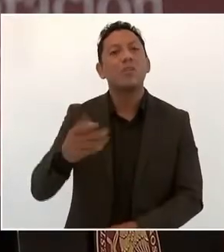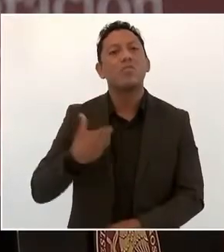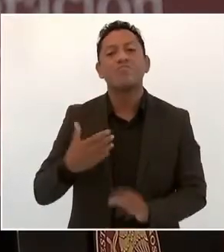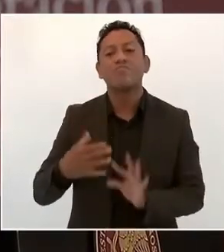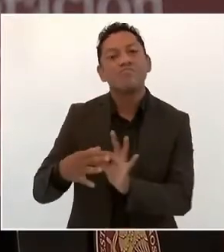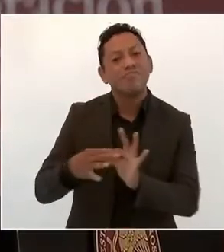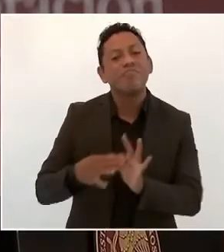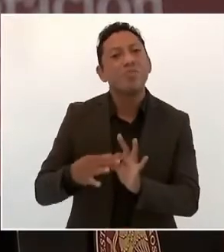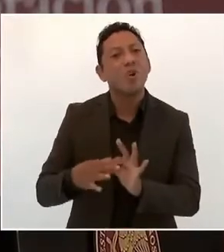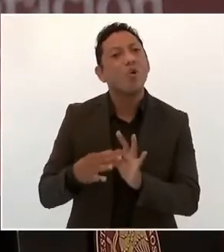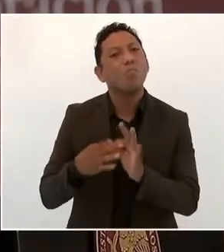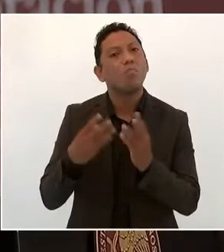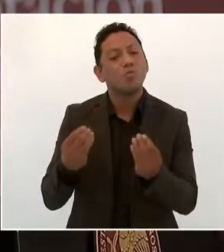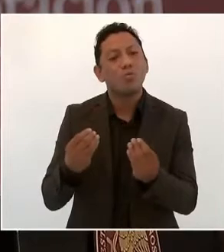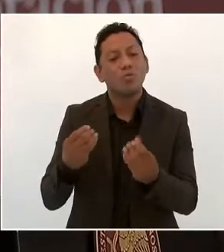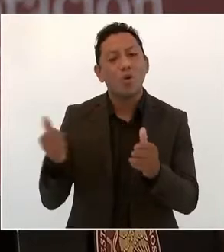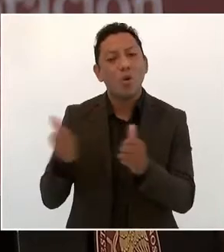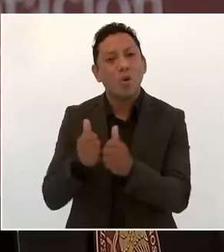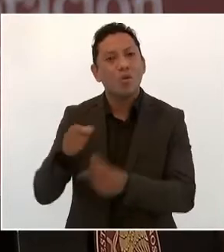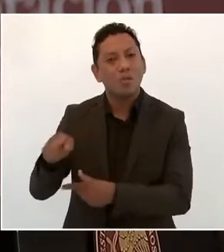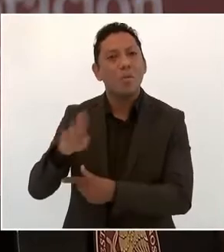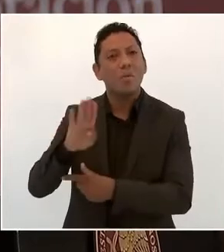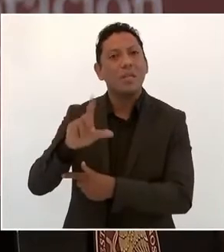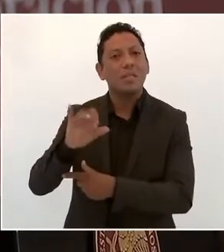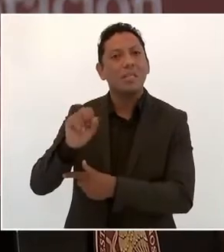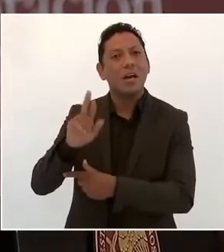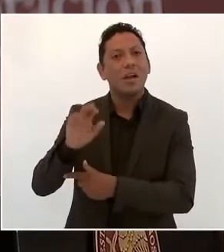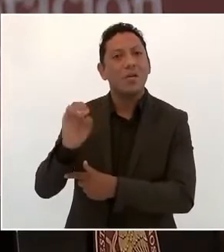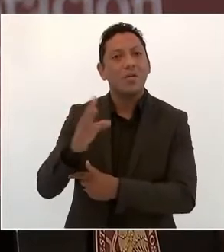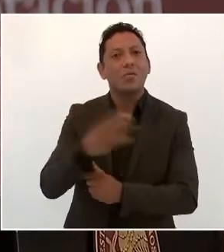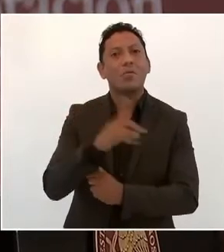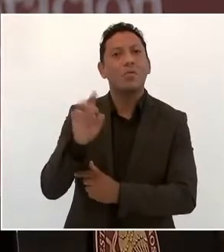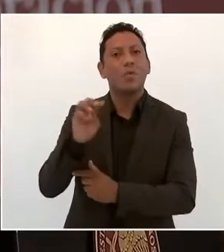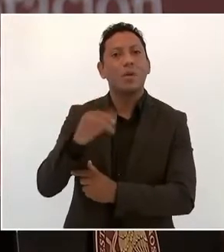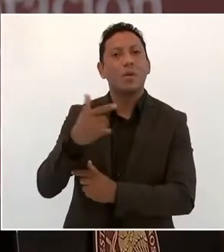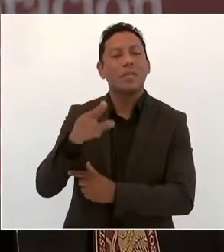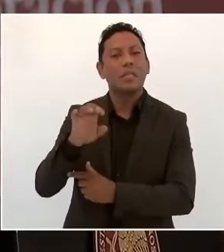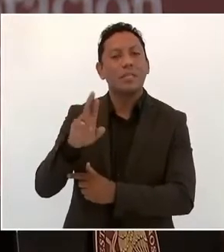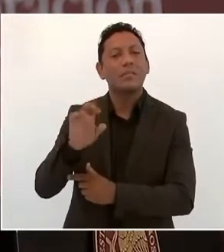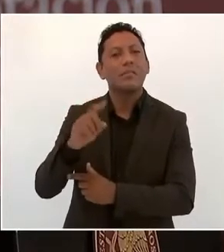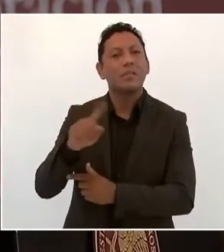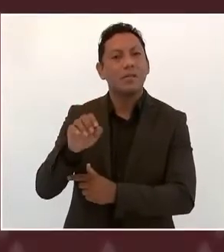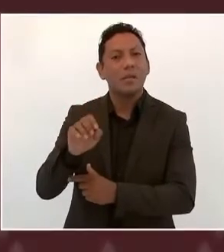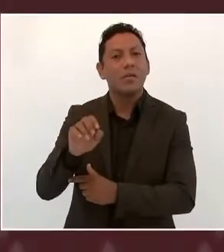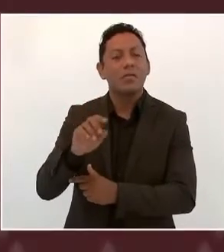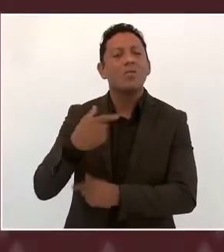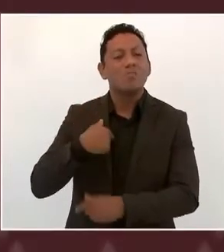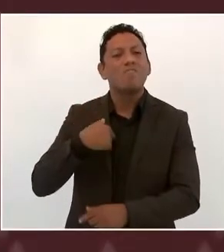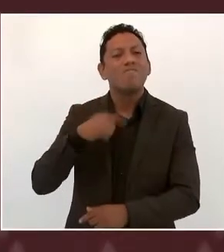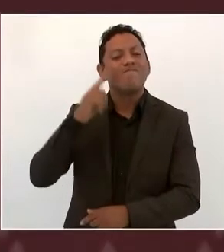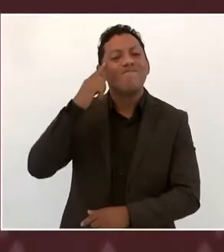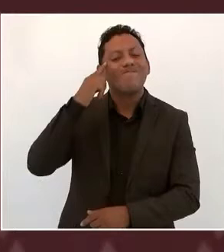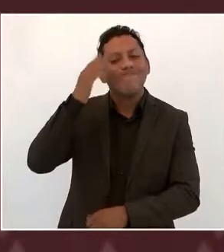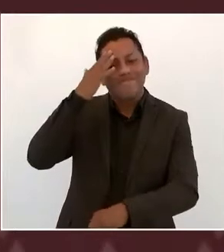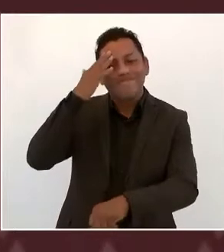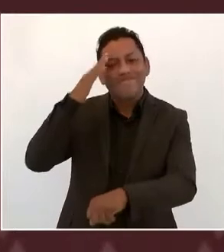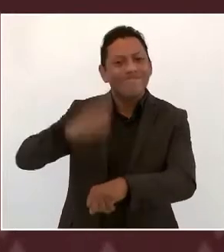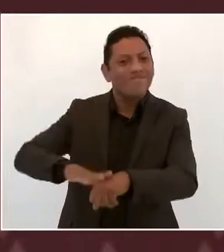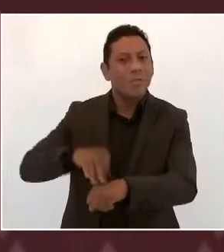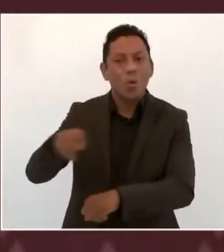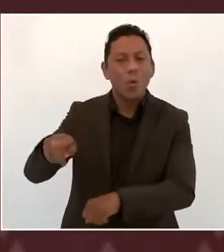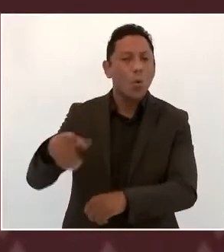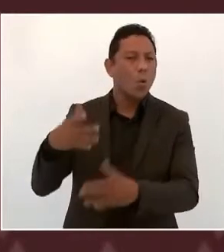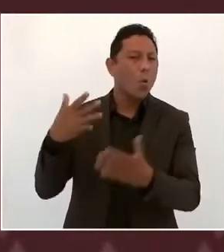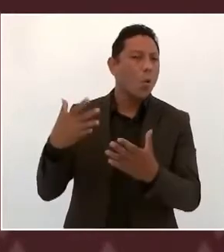mucho con don Belisario Domínguez. Lo considero un